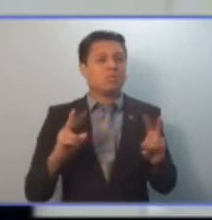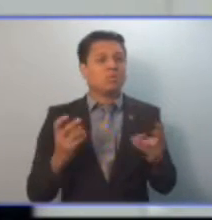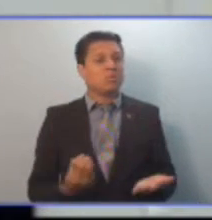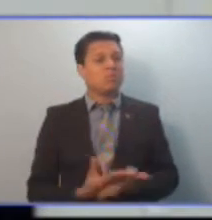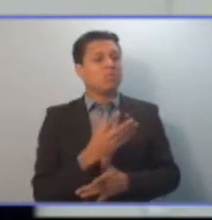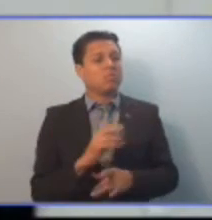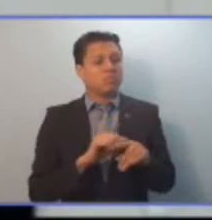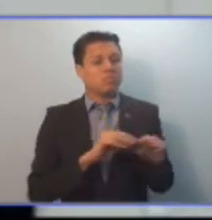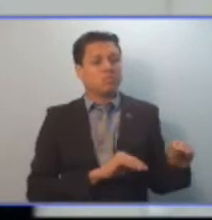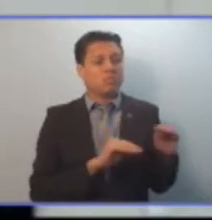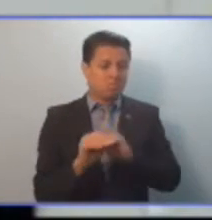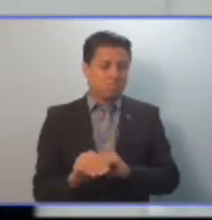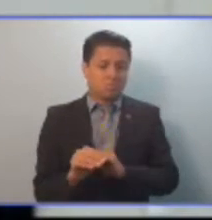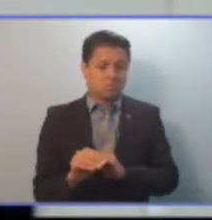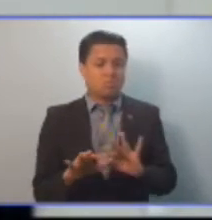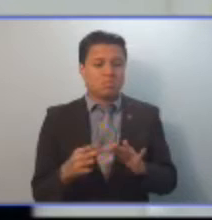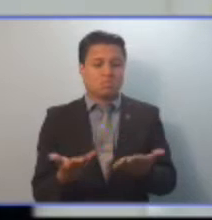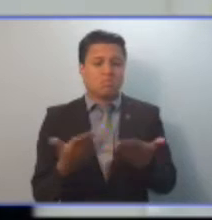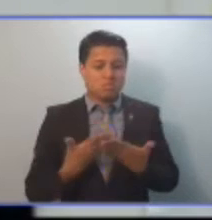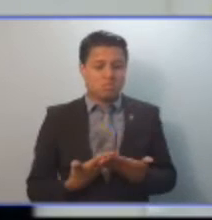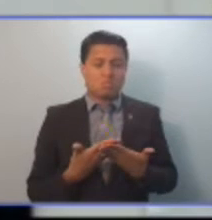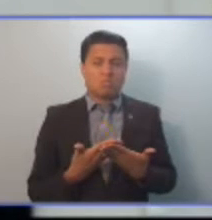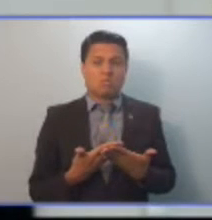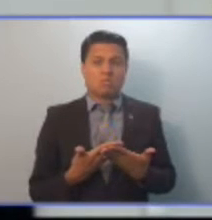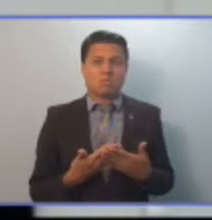nuevo ejercicio que llegó a ser